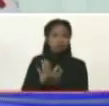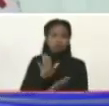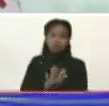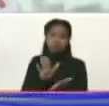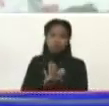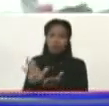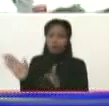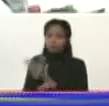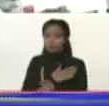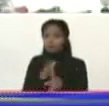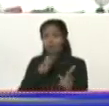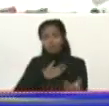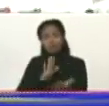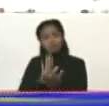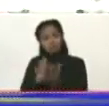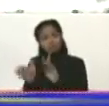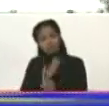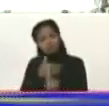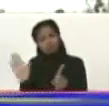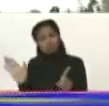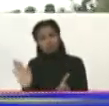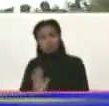en la violencia.